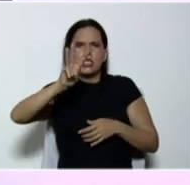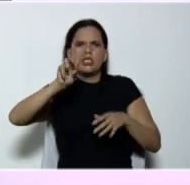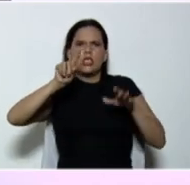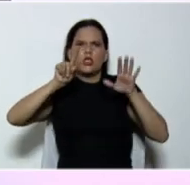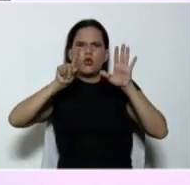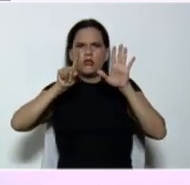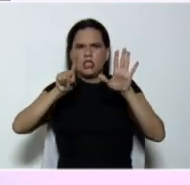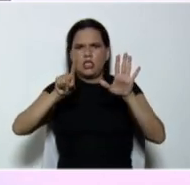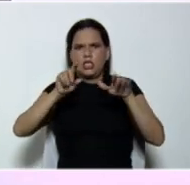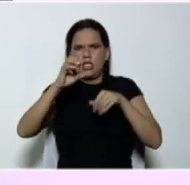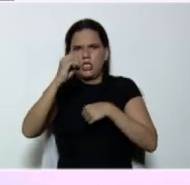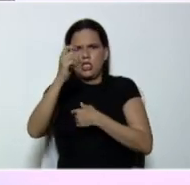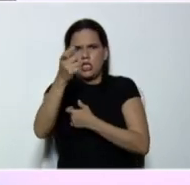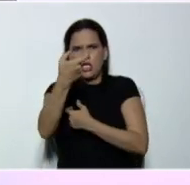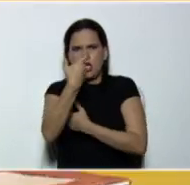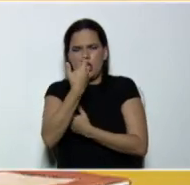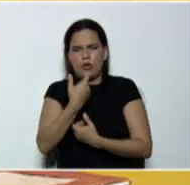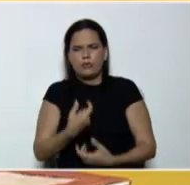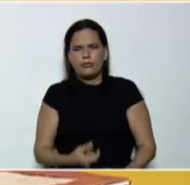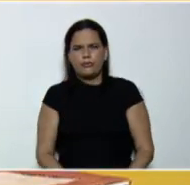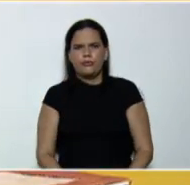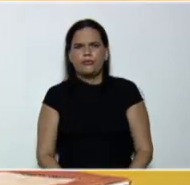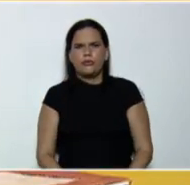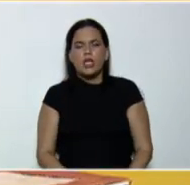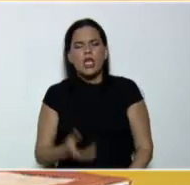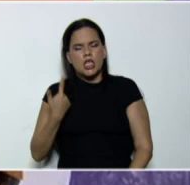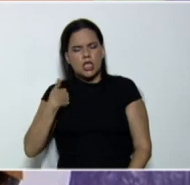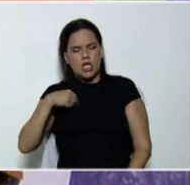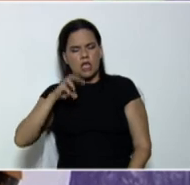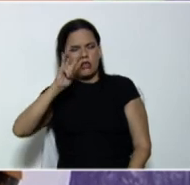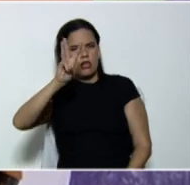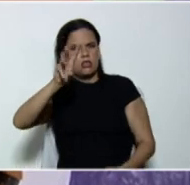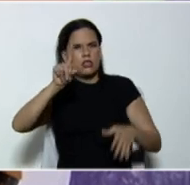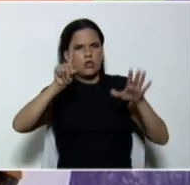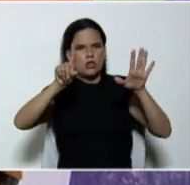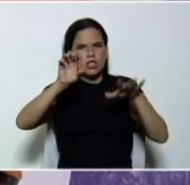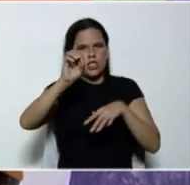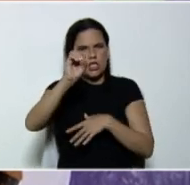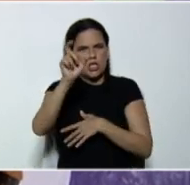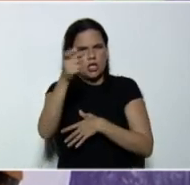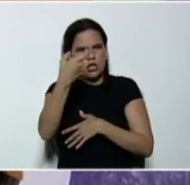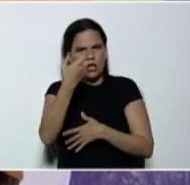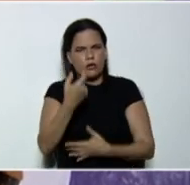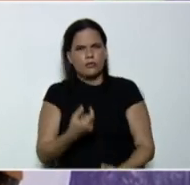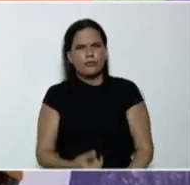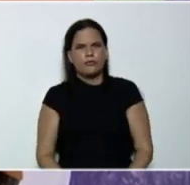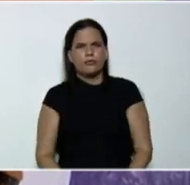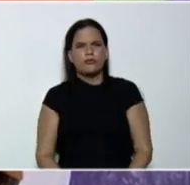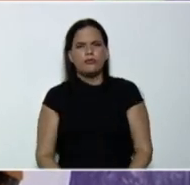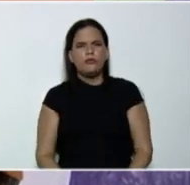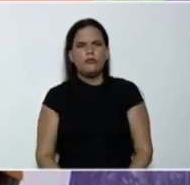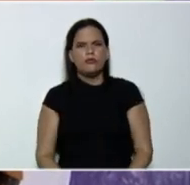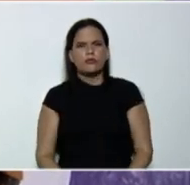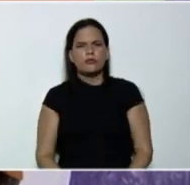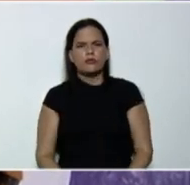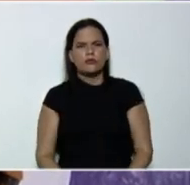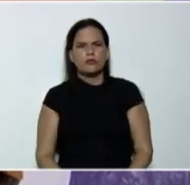Siempre son 360 grados. Exactamente, tiene 360 grados. Ahora,